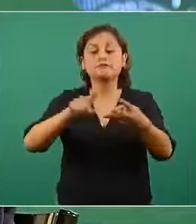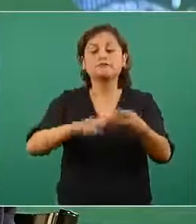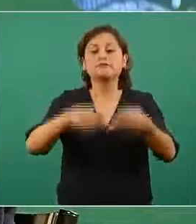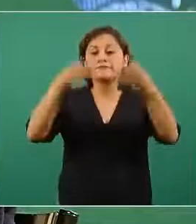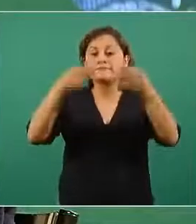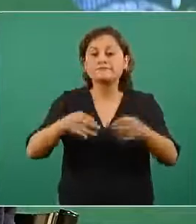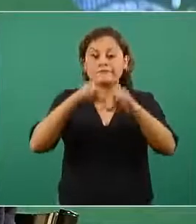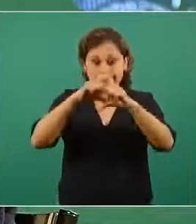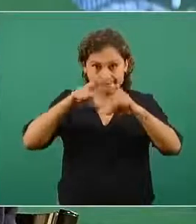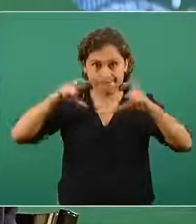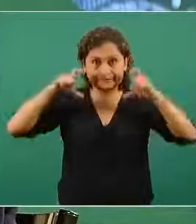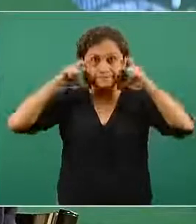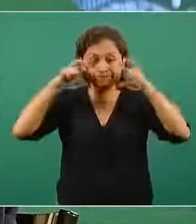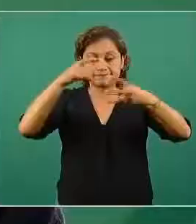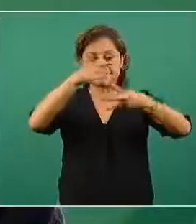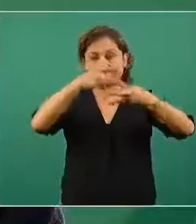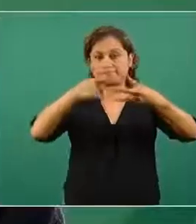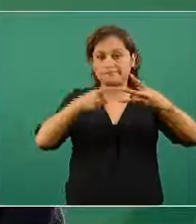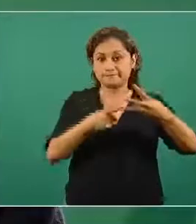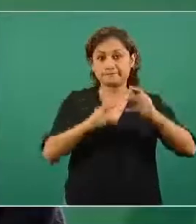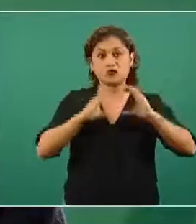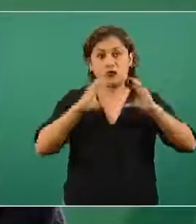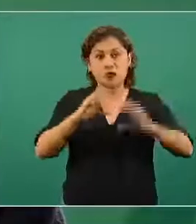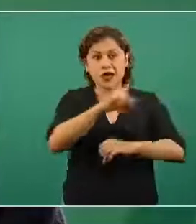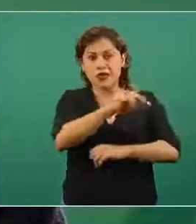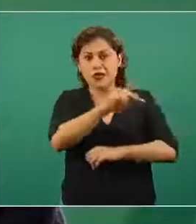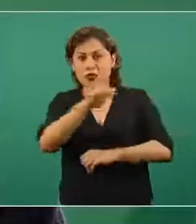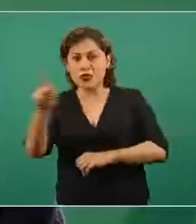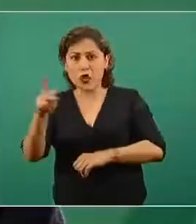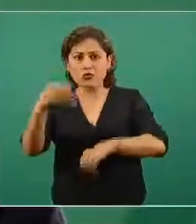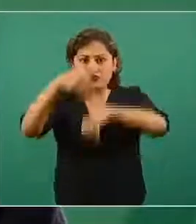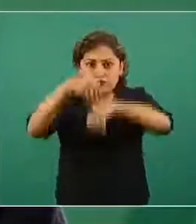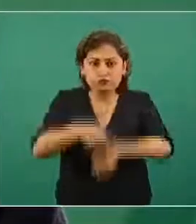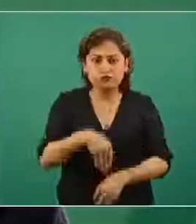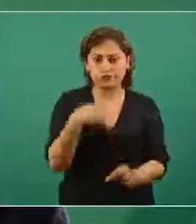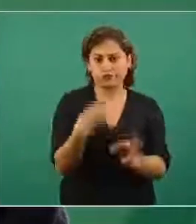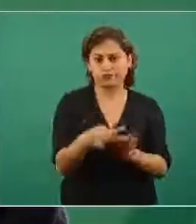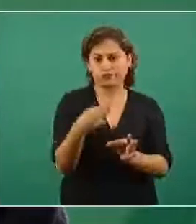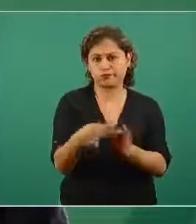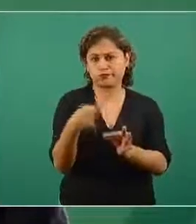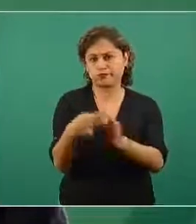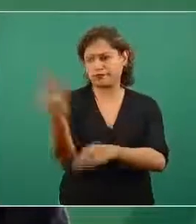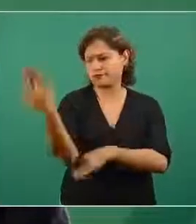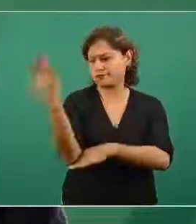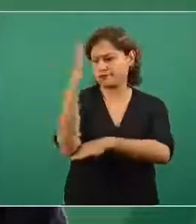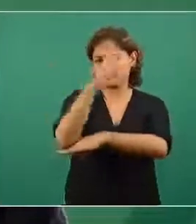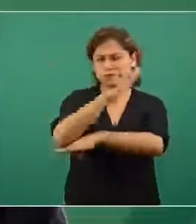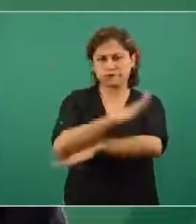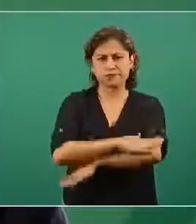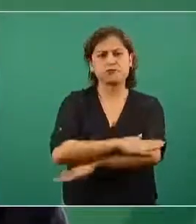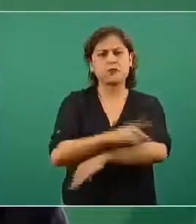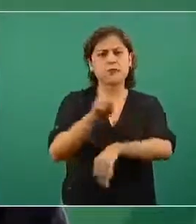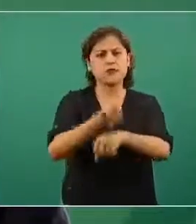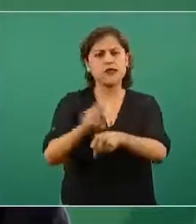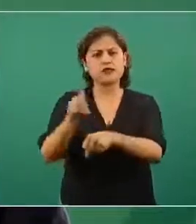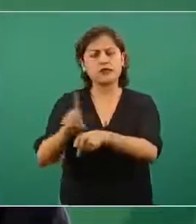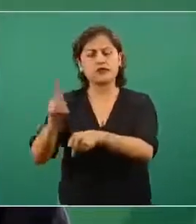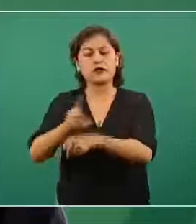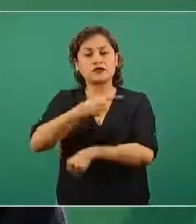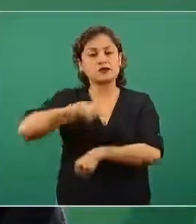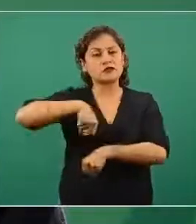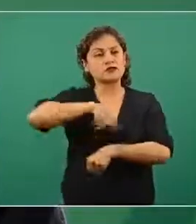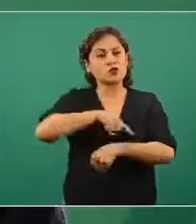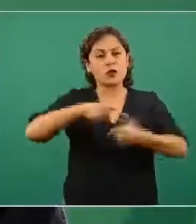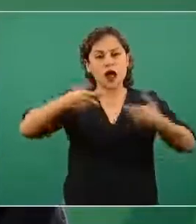adecuado del cubrebocas. Son 3 medidas que si nosotros las implementamos en el día a día, en todo lo que hacemos, y lo hacemos